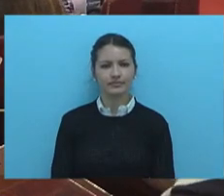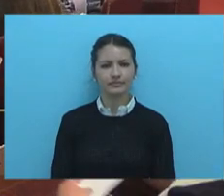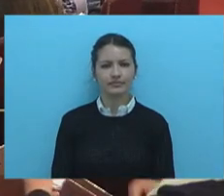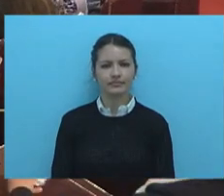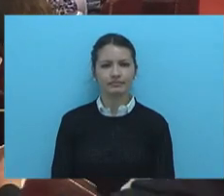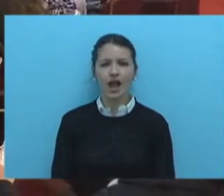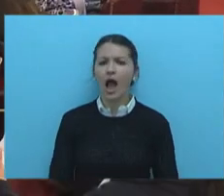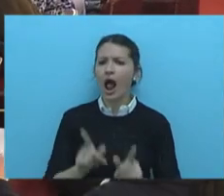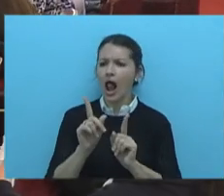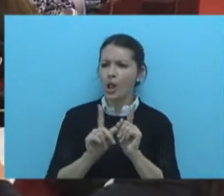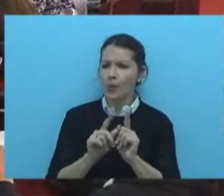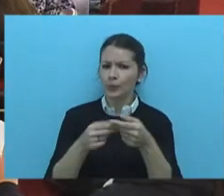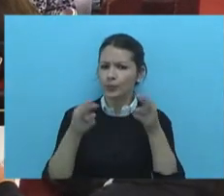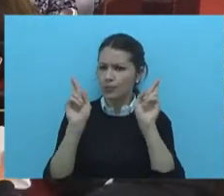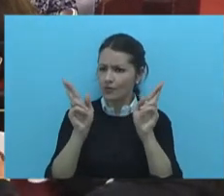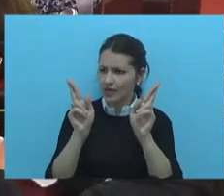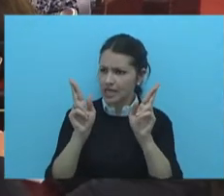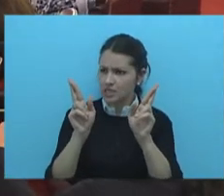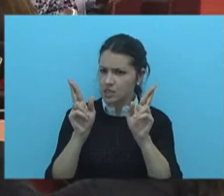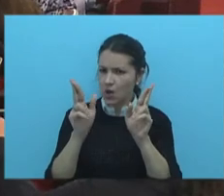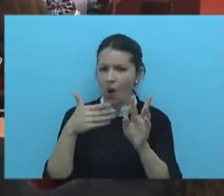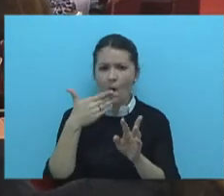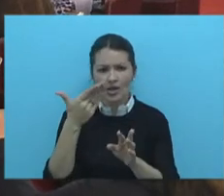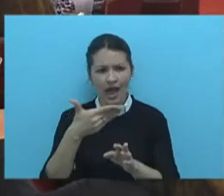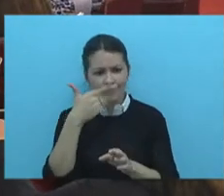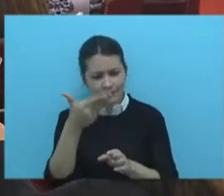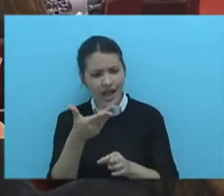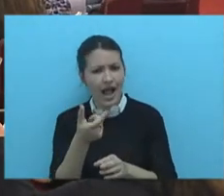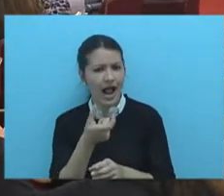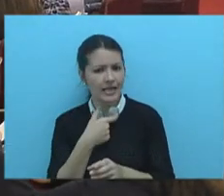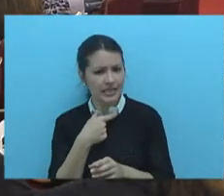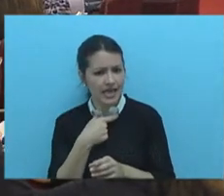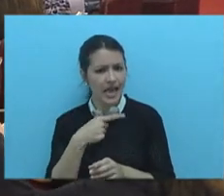¿Algún docente quiere hacer uso de la palabra?